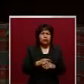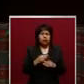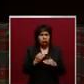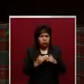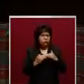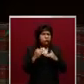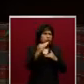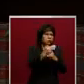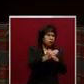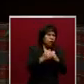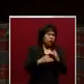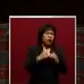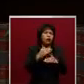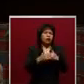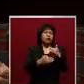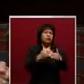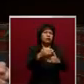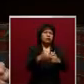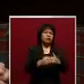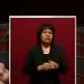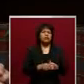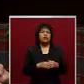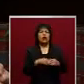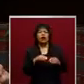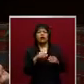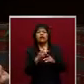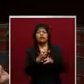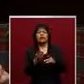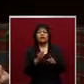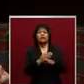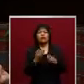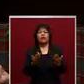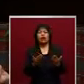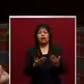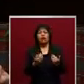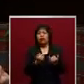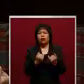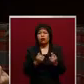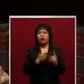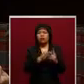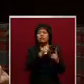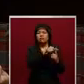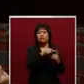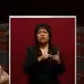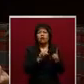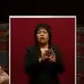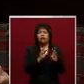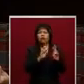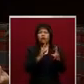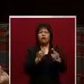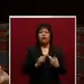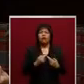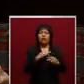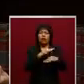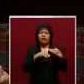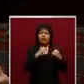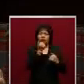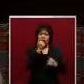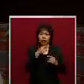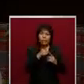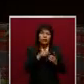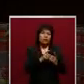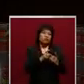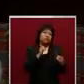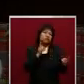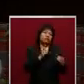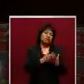adelantándonos a las circunstancias, porque pues nos estamos planteando ya cómo recibir a los alumnos, pero a